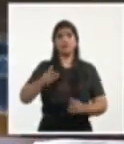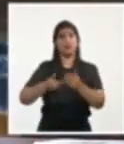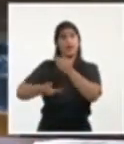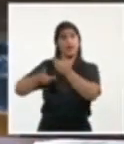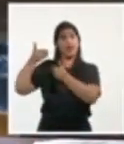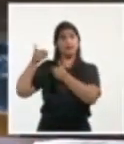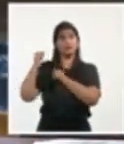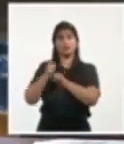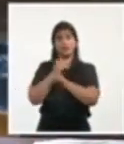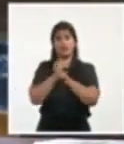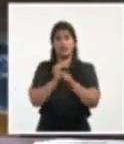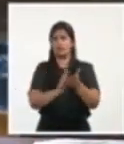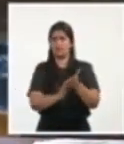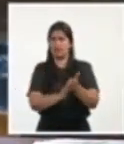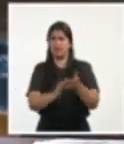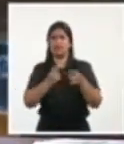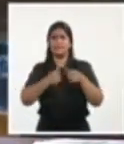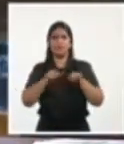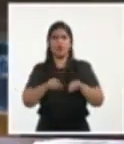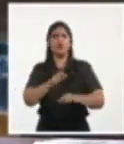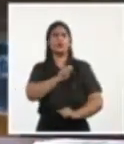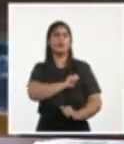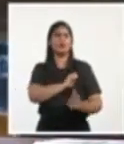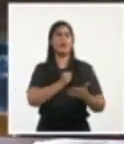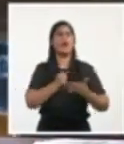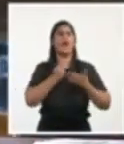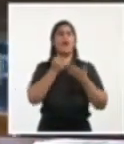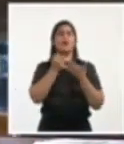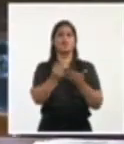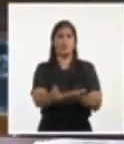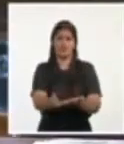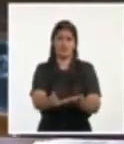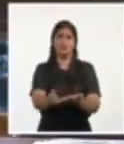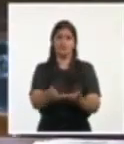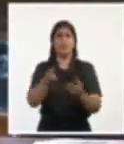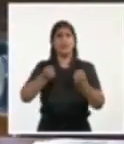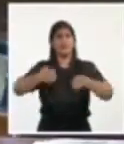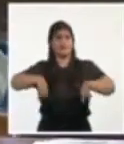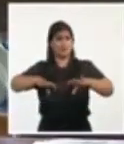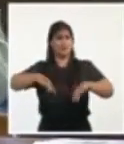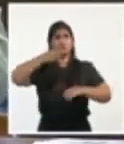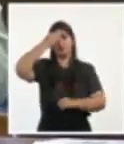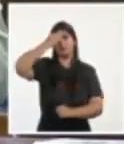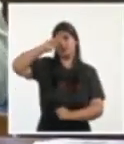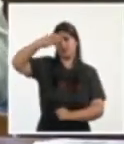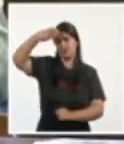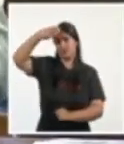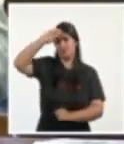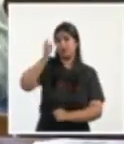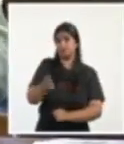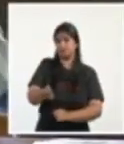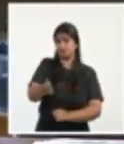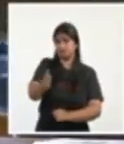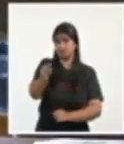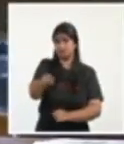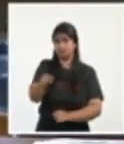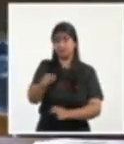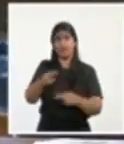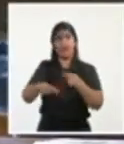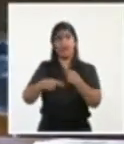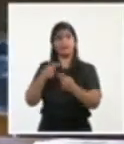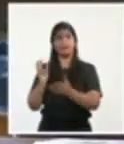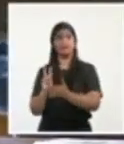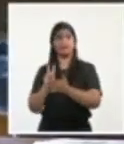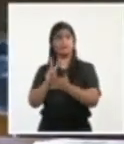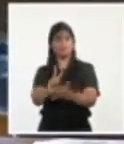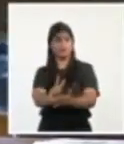sus compañeros. Esto, como es lógico, también impacta en la calidad de los servicios y en días recientes, en una visita que hacía el presidente con el primer